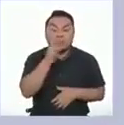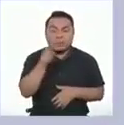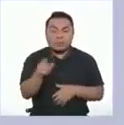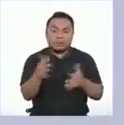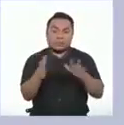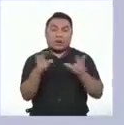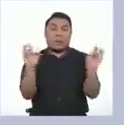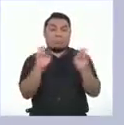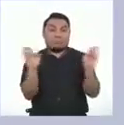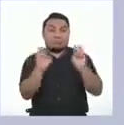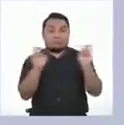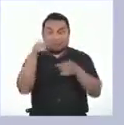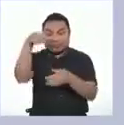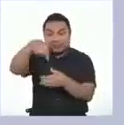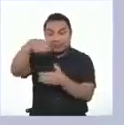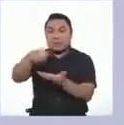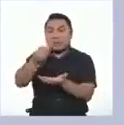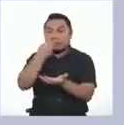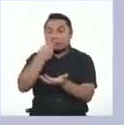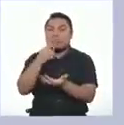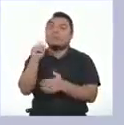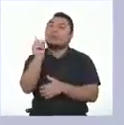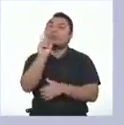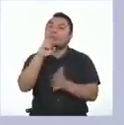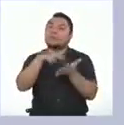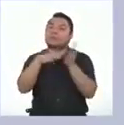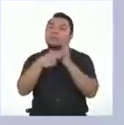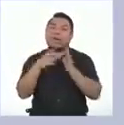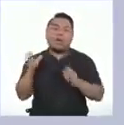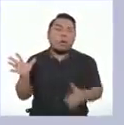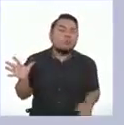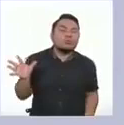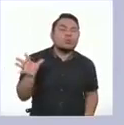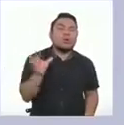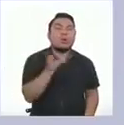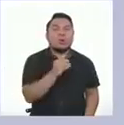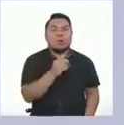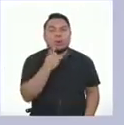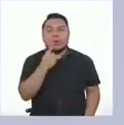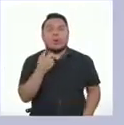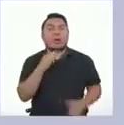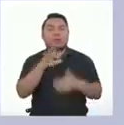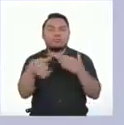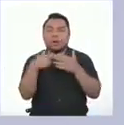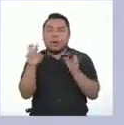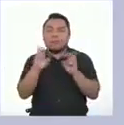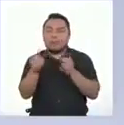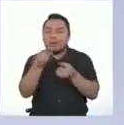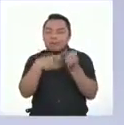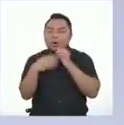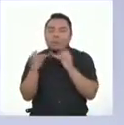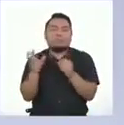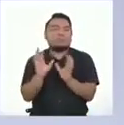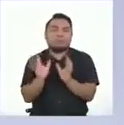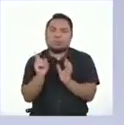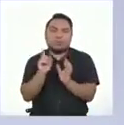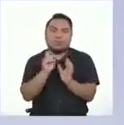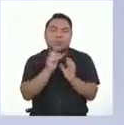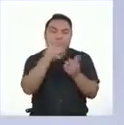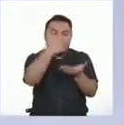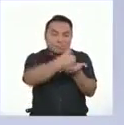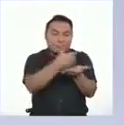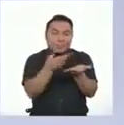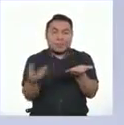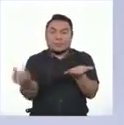contiene proteína, no estamos diciendo que todo el alimento es pura proteína. Lleva